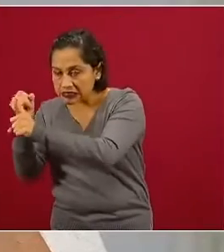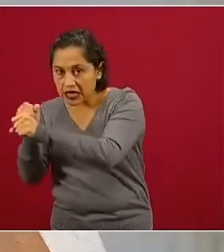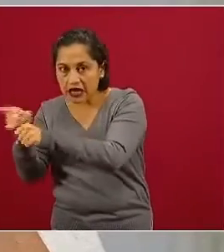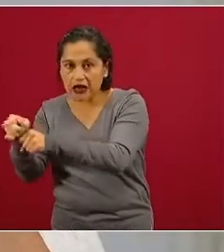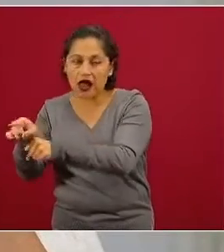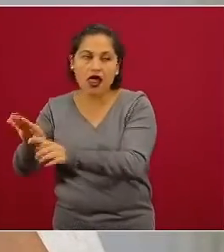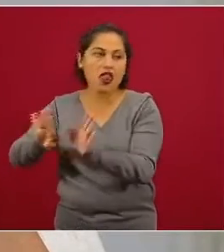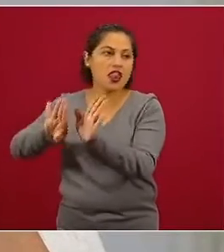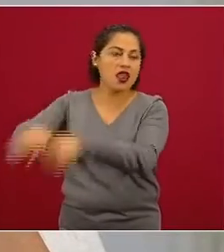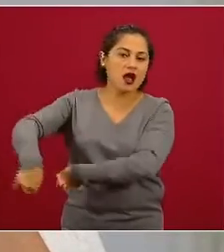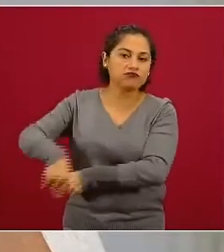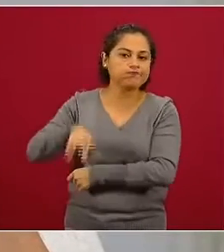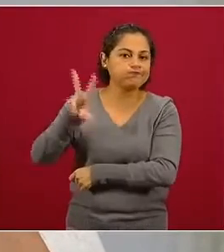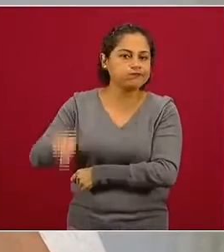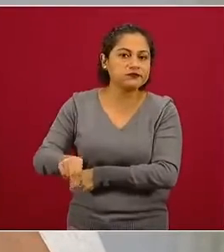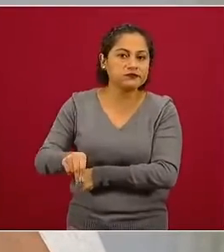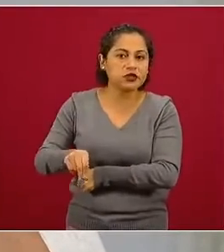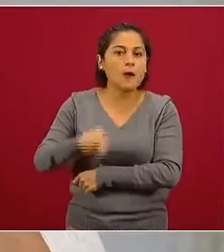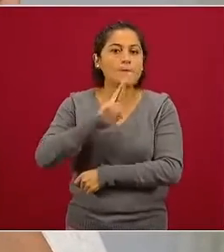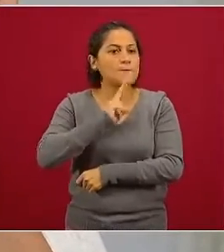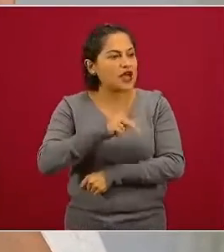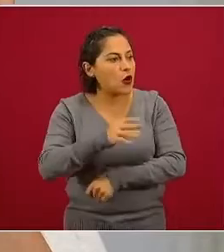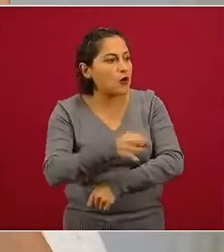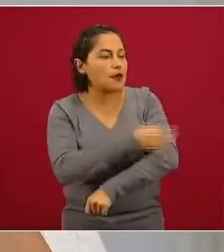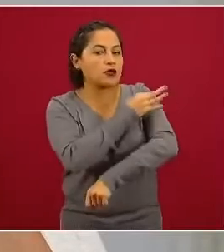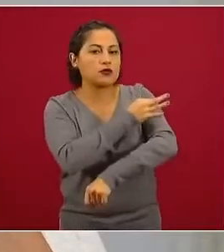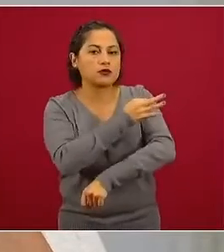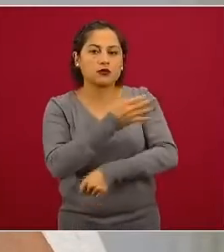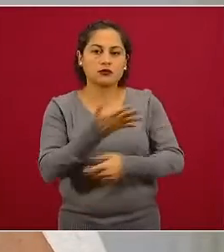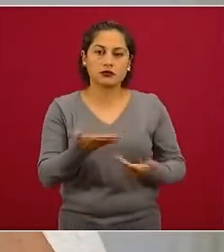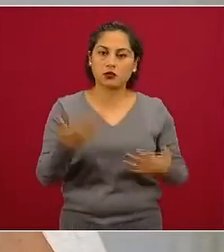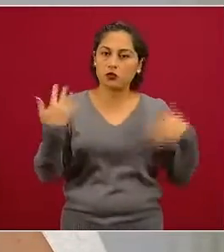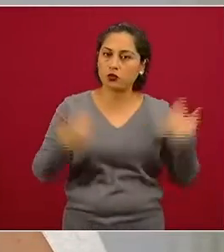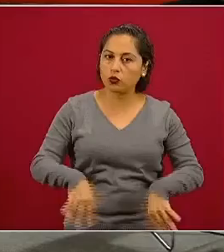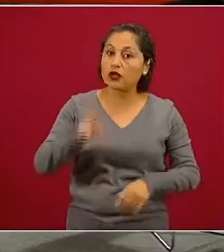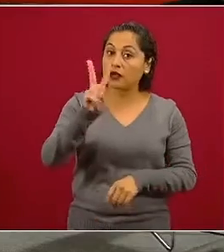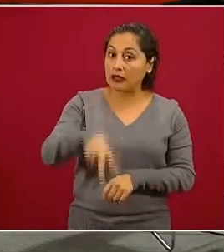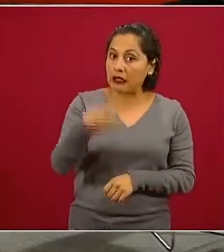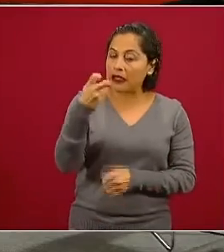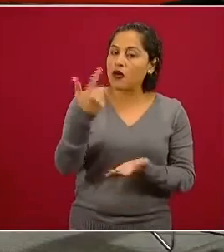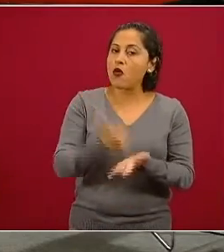de desinformación que se está generando por la batalla geopolítica.